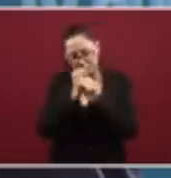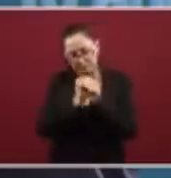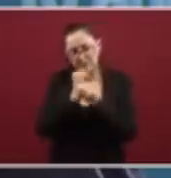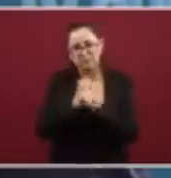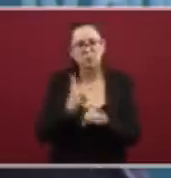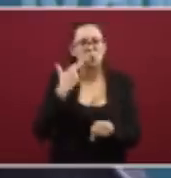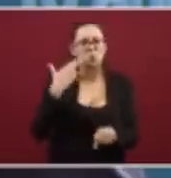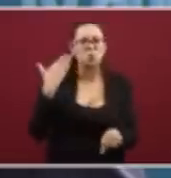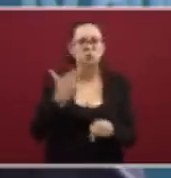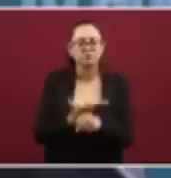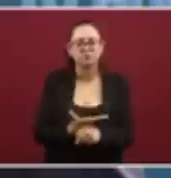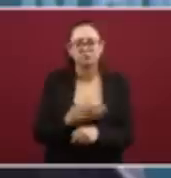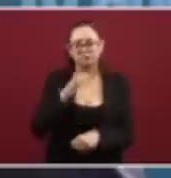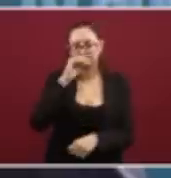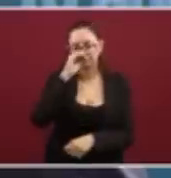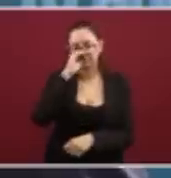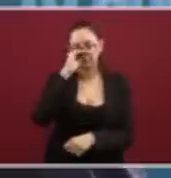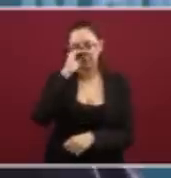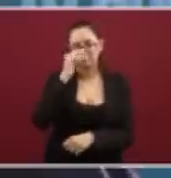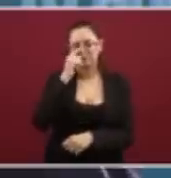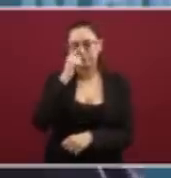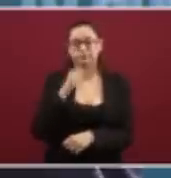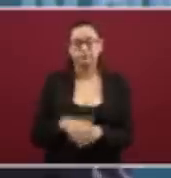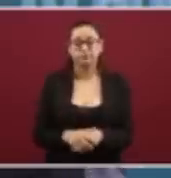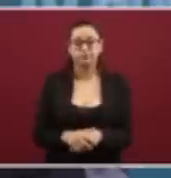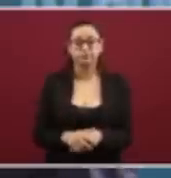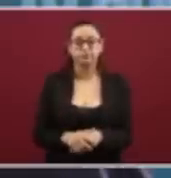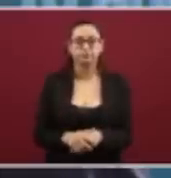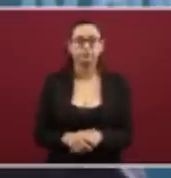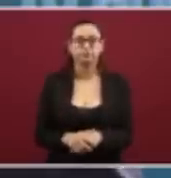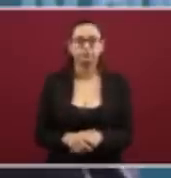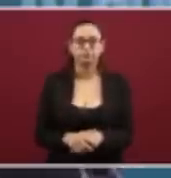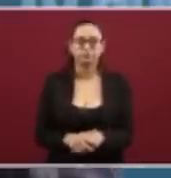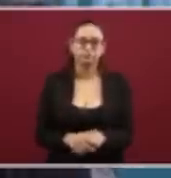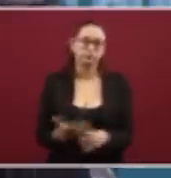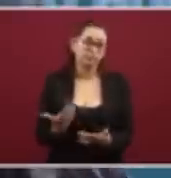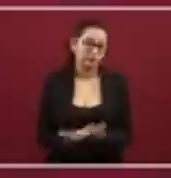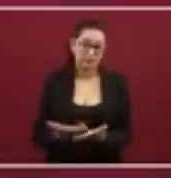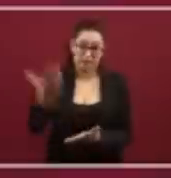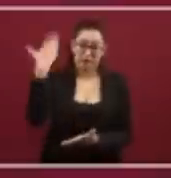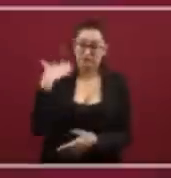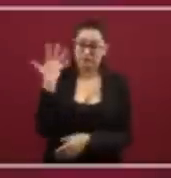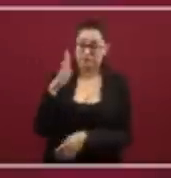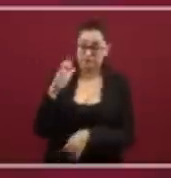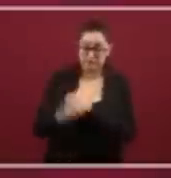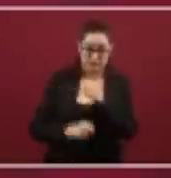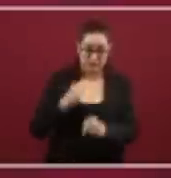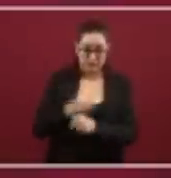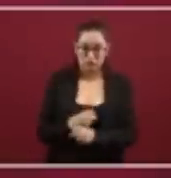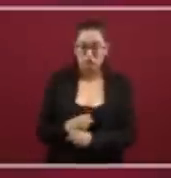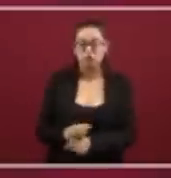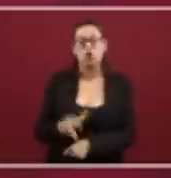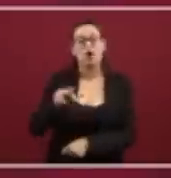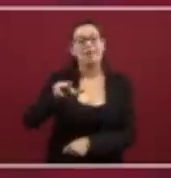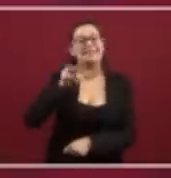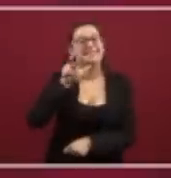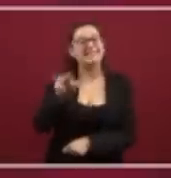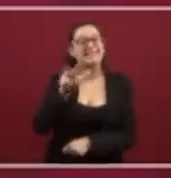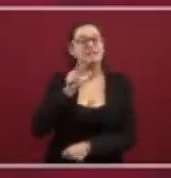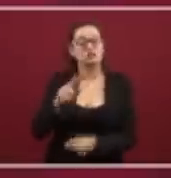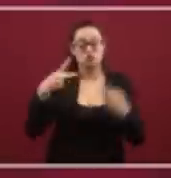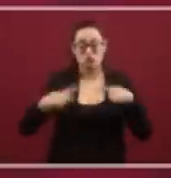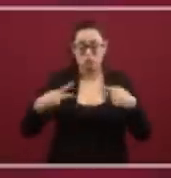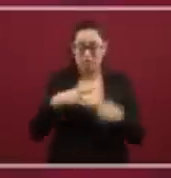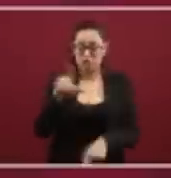en su momento fueron señalados 18 funcionarios de los tres órdenes de gobierno el federal el estatal